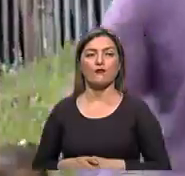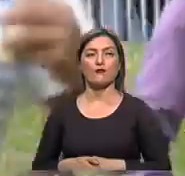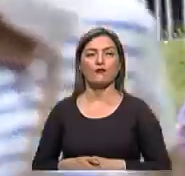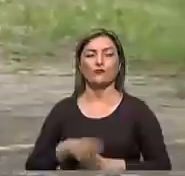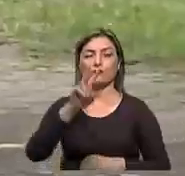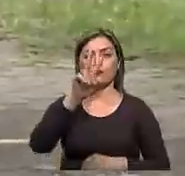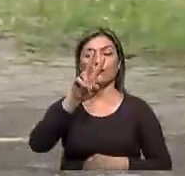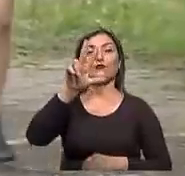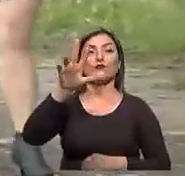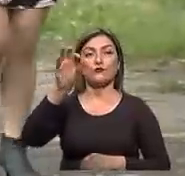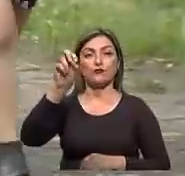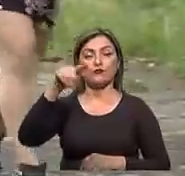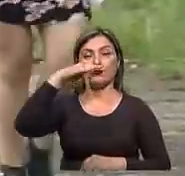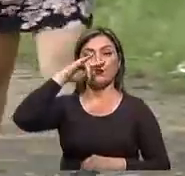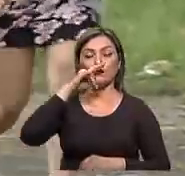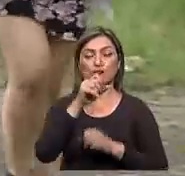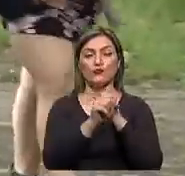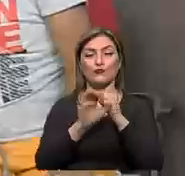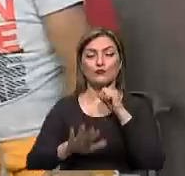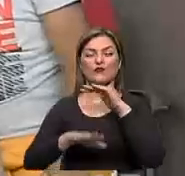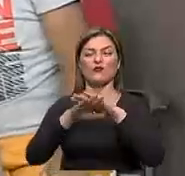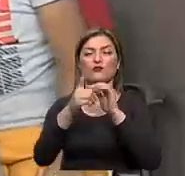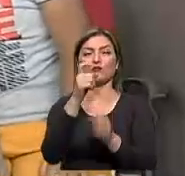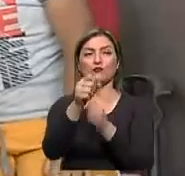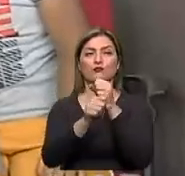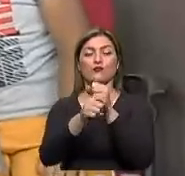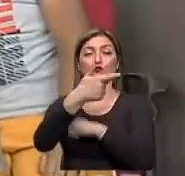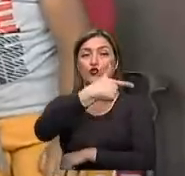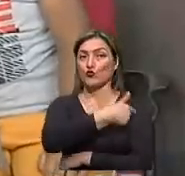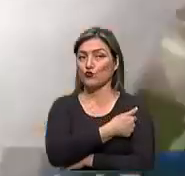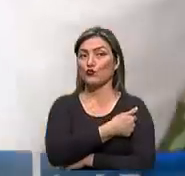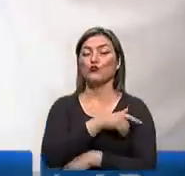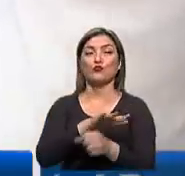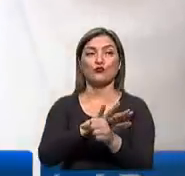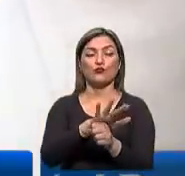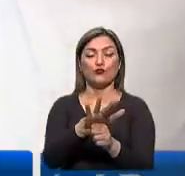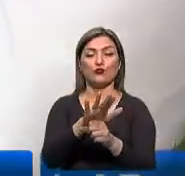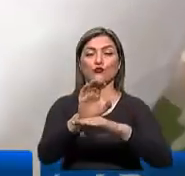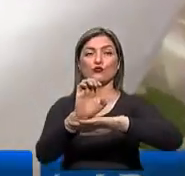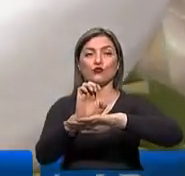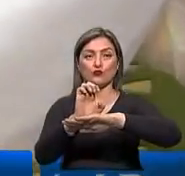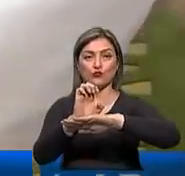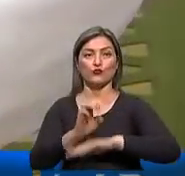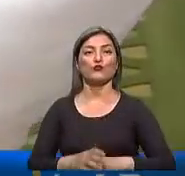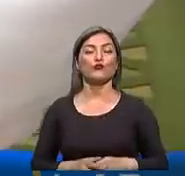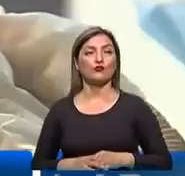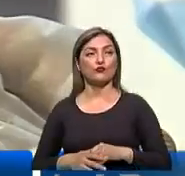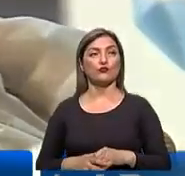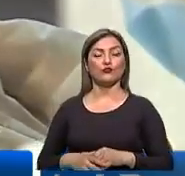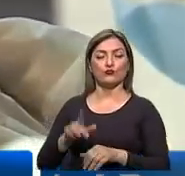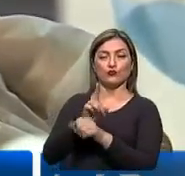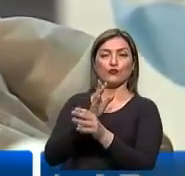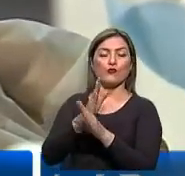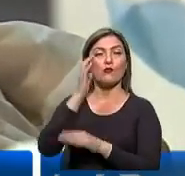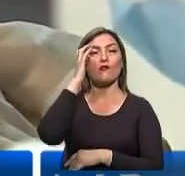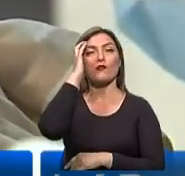Alrededor de 230 mil niños de 5 a 11 años ya han sido vacunados contra el COVID-19 en el país. Sin embargo, a los especialistas